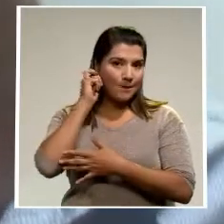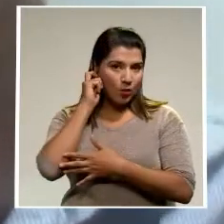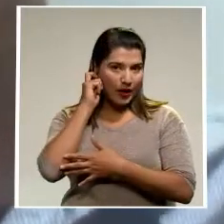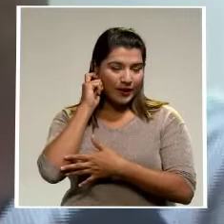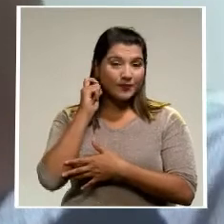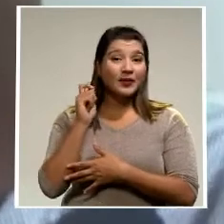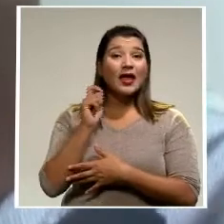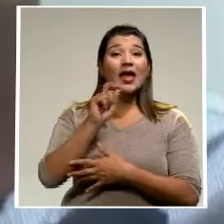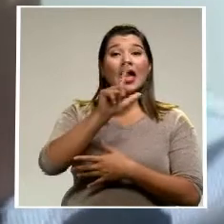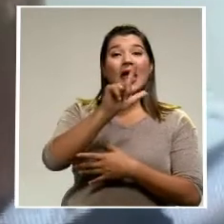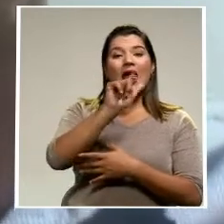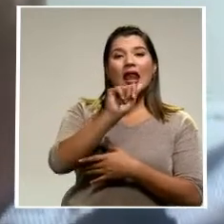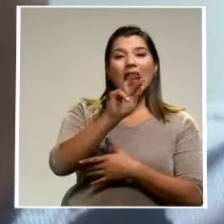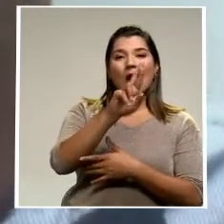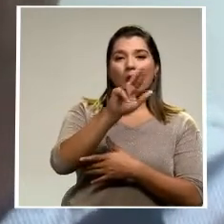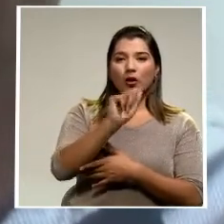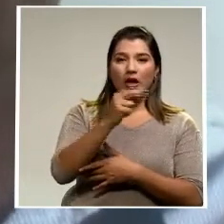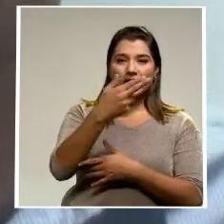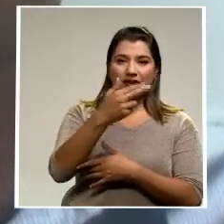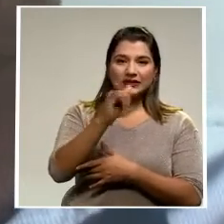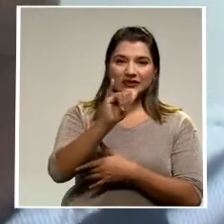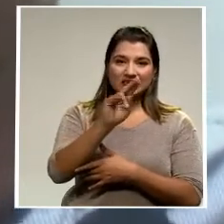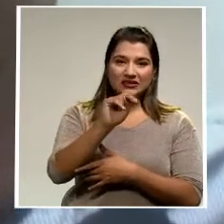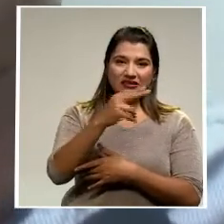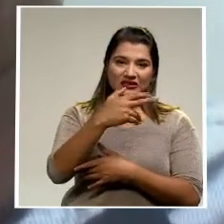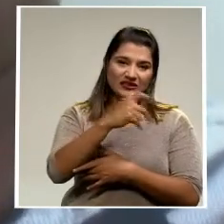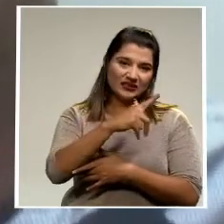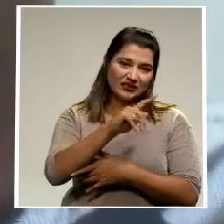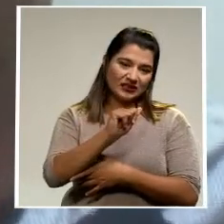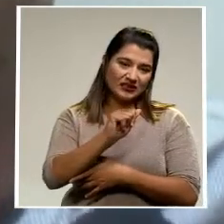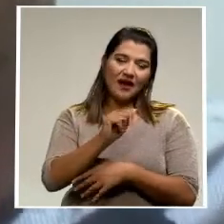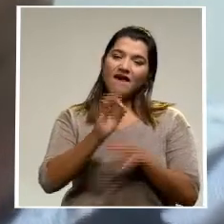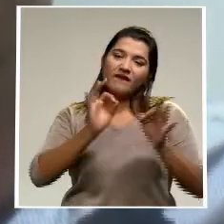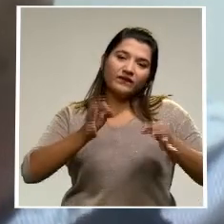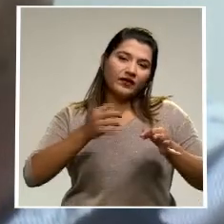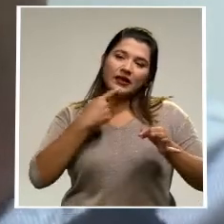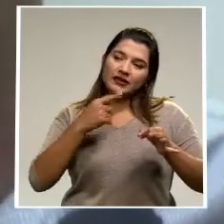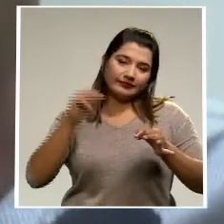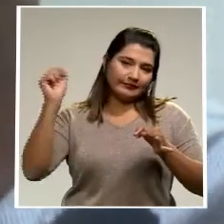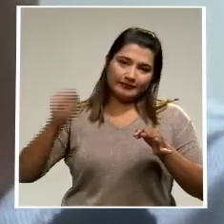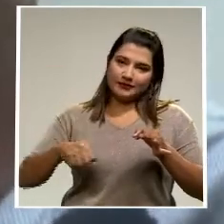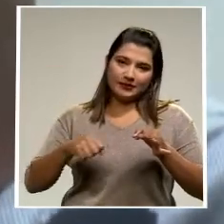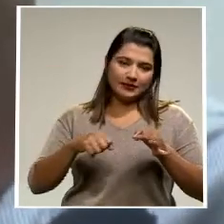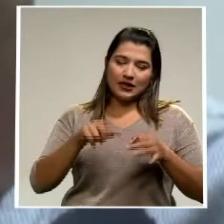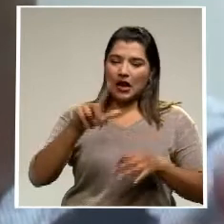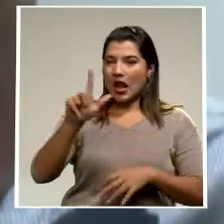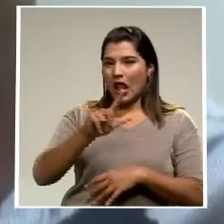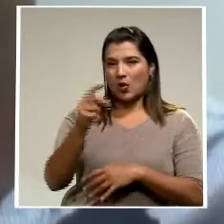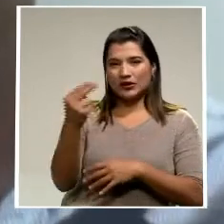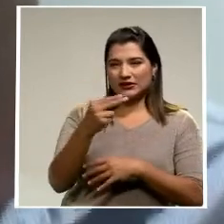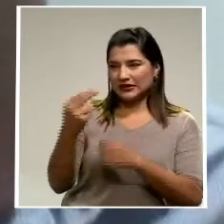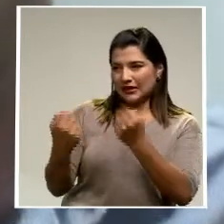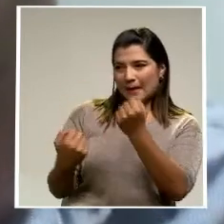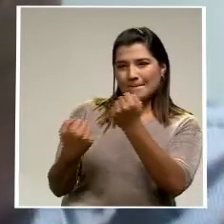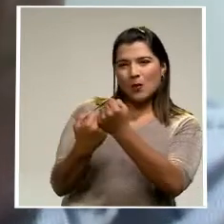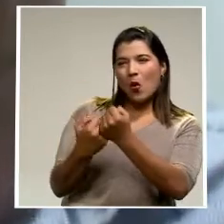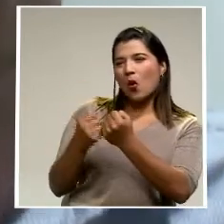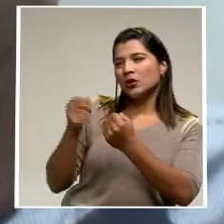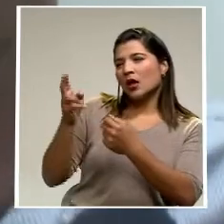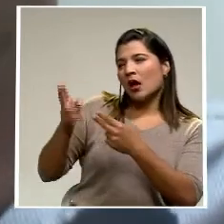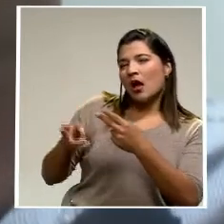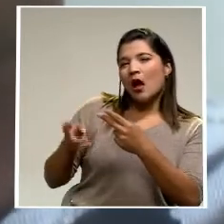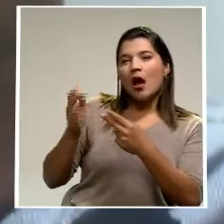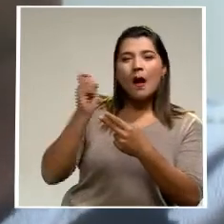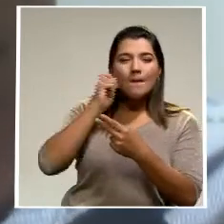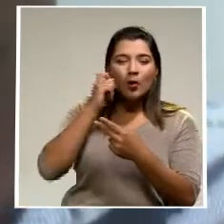Laura Chinchilla no pudiera decirle que no, porque efectivamente, digamos, comulgan de alguna manera y efectivamente el tema de género les va bien, y